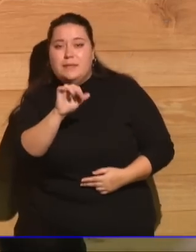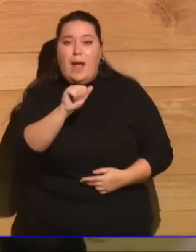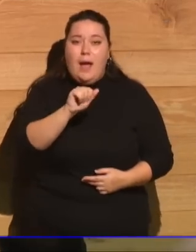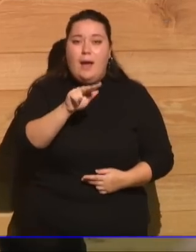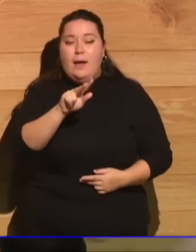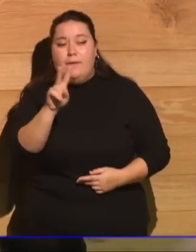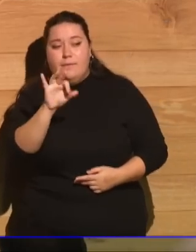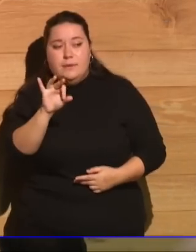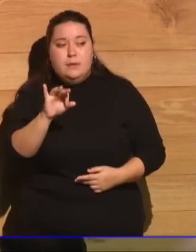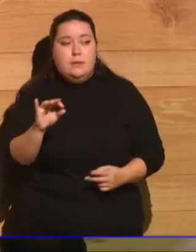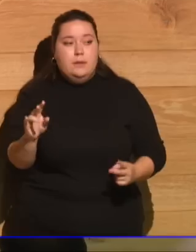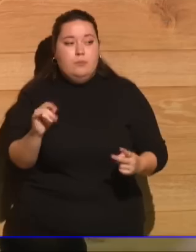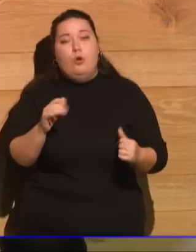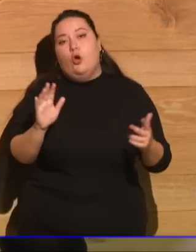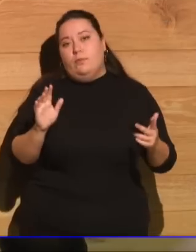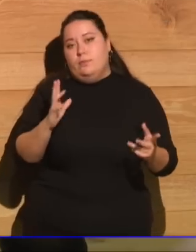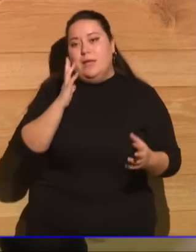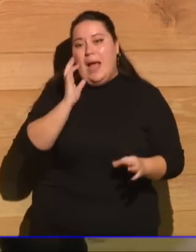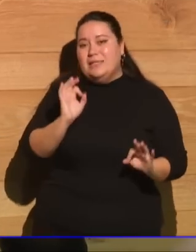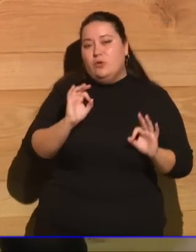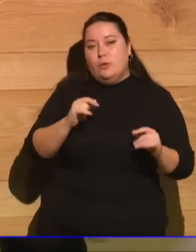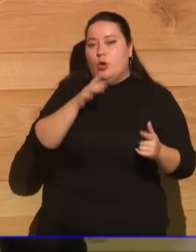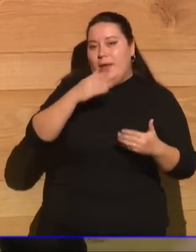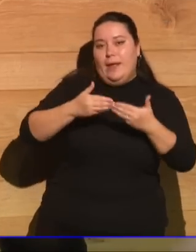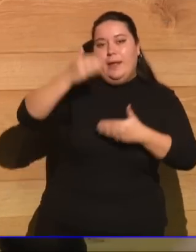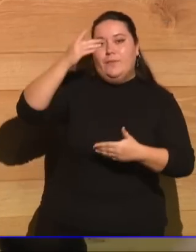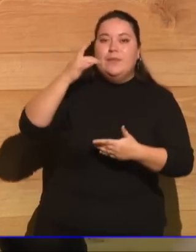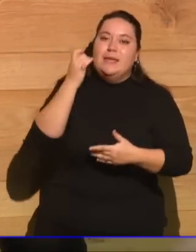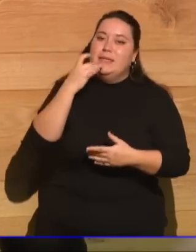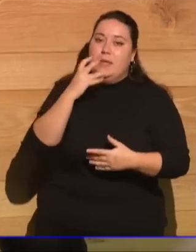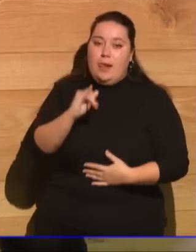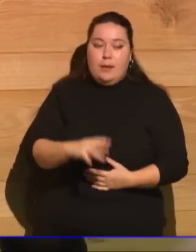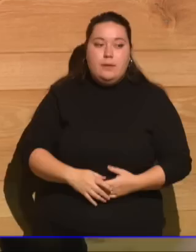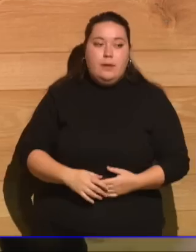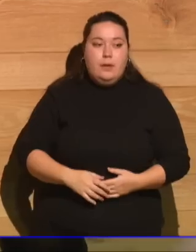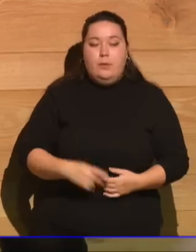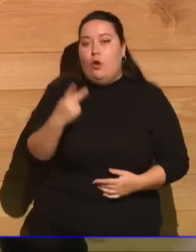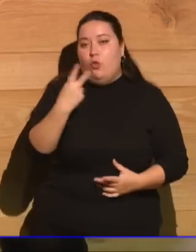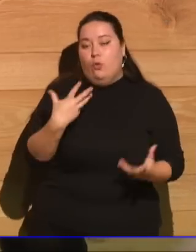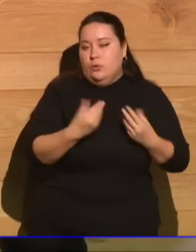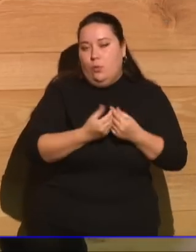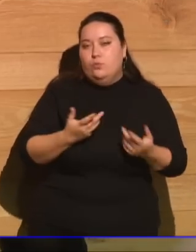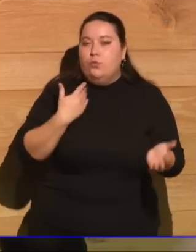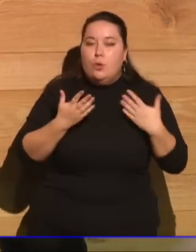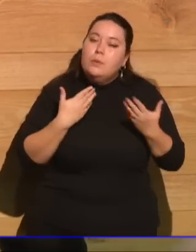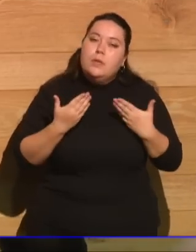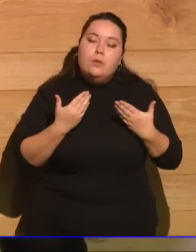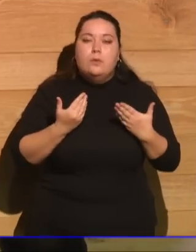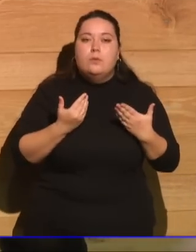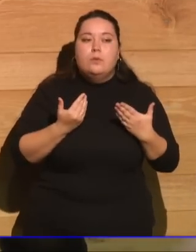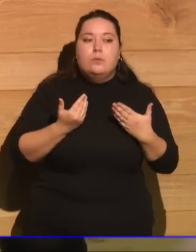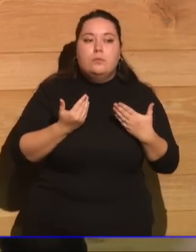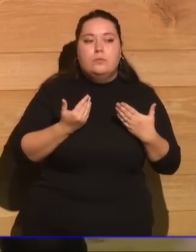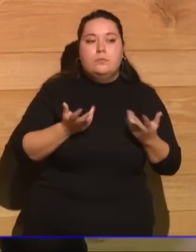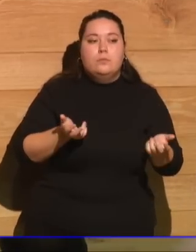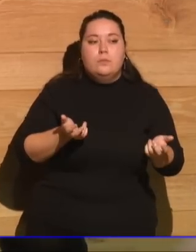claro, no es vis-a-vis que hay cristal por medio. Bueno, no es propiamente un vis-a-vis. Están solos, sí. Pero en fin, una conversación entre... No